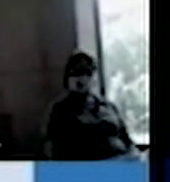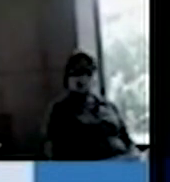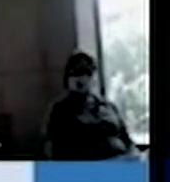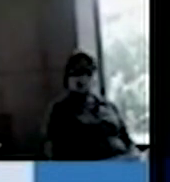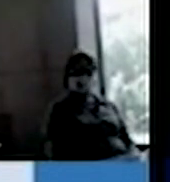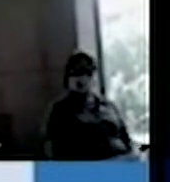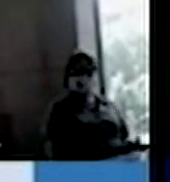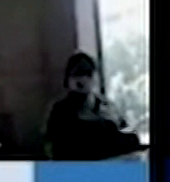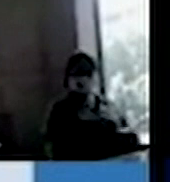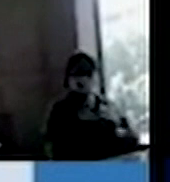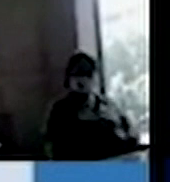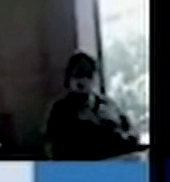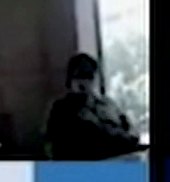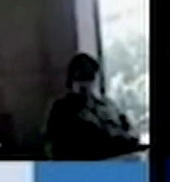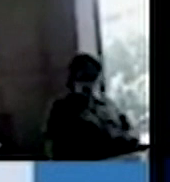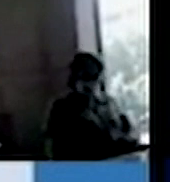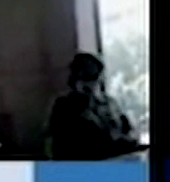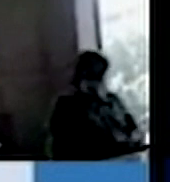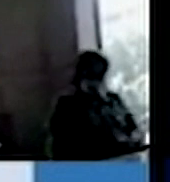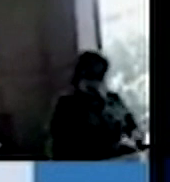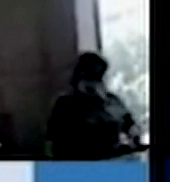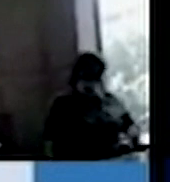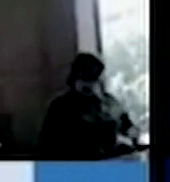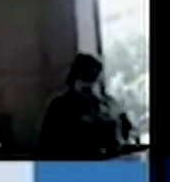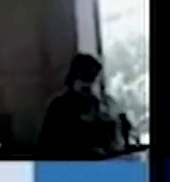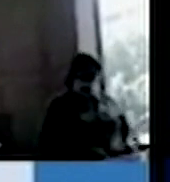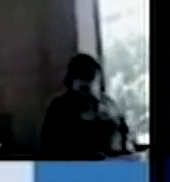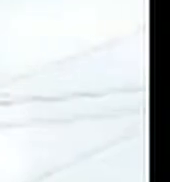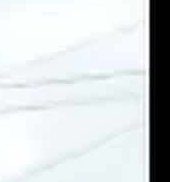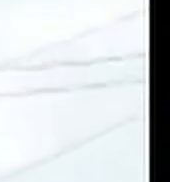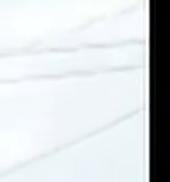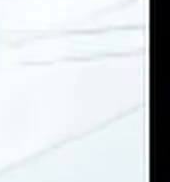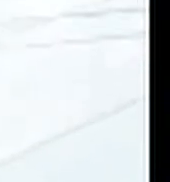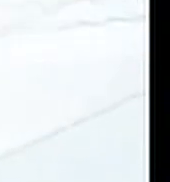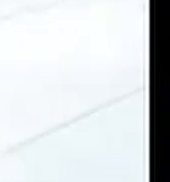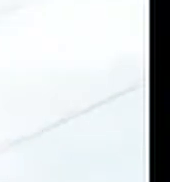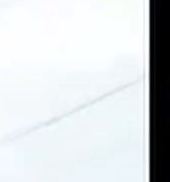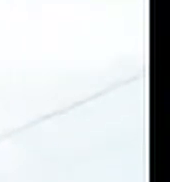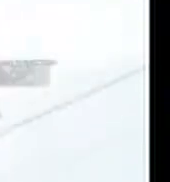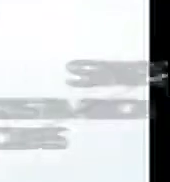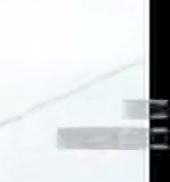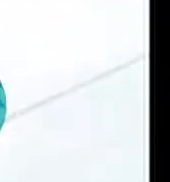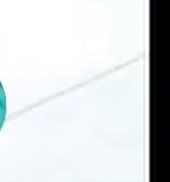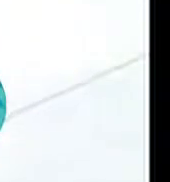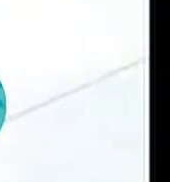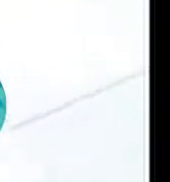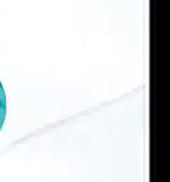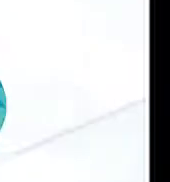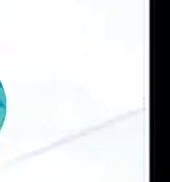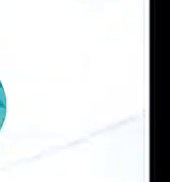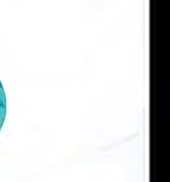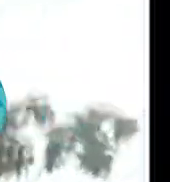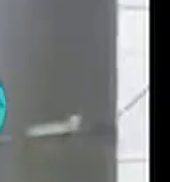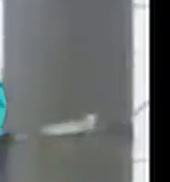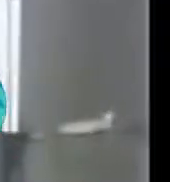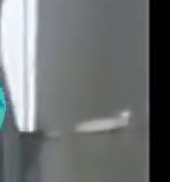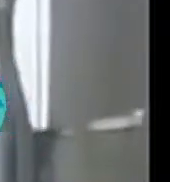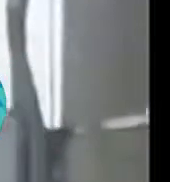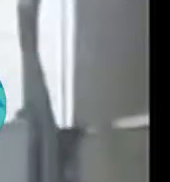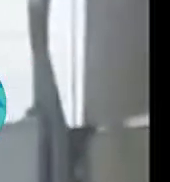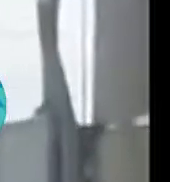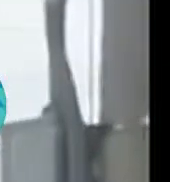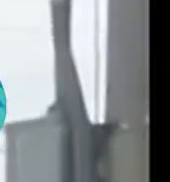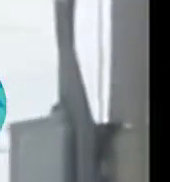de 260.000 personas nicaragüenses. Por su parte, la socióloga Elvira Cuadra,